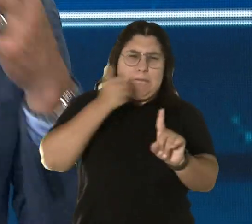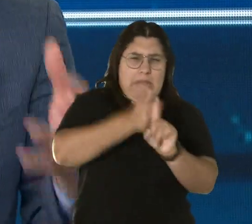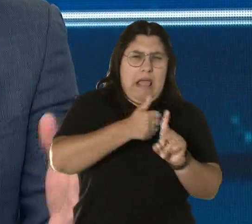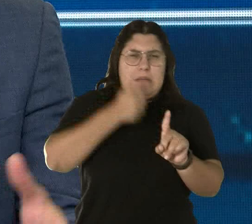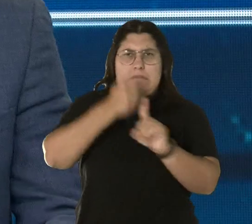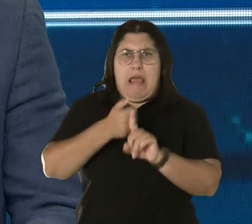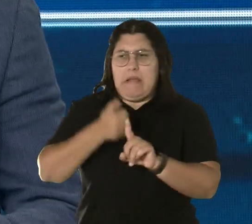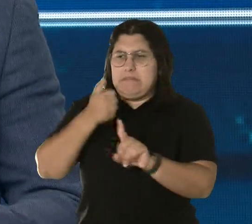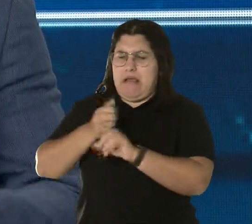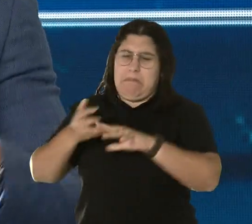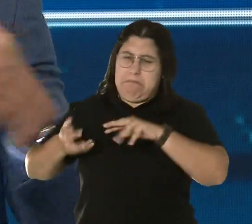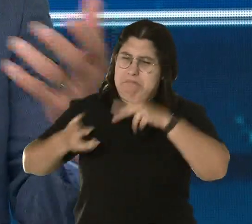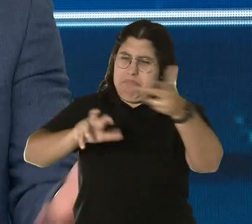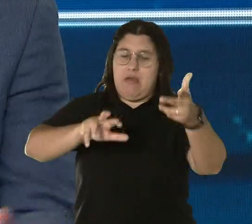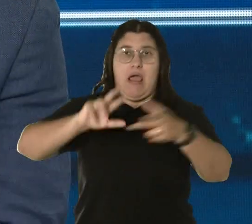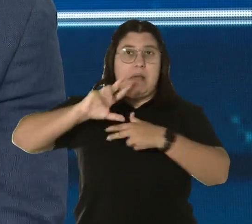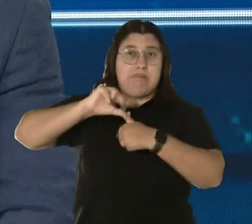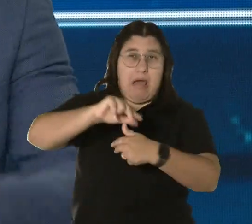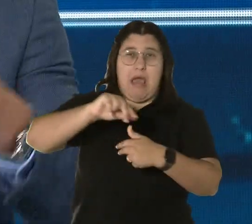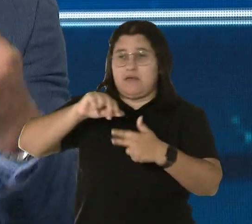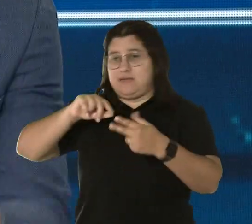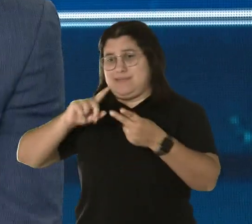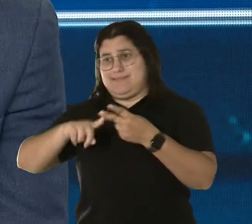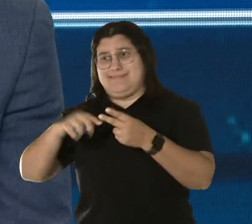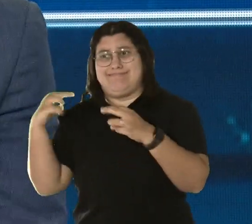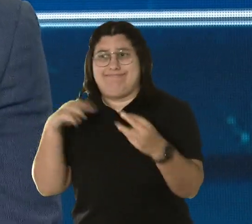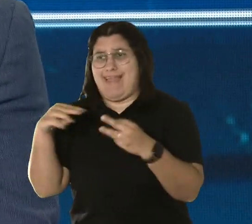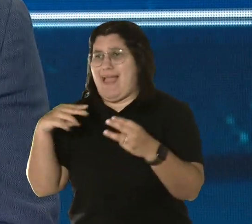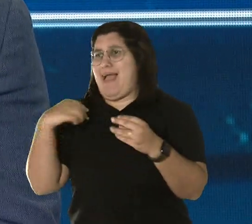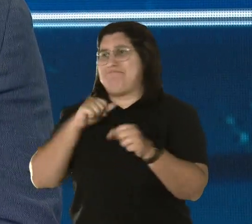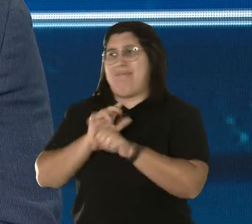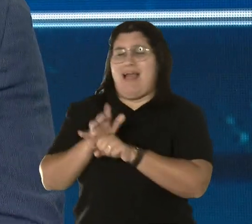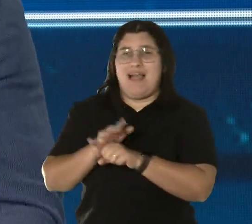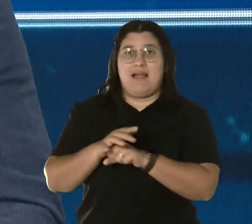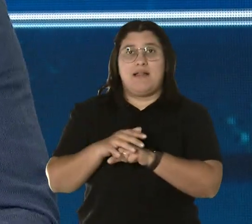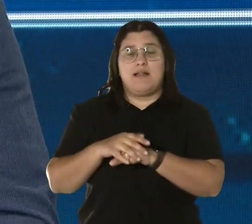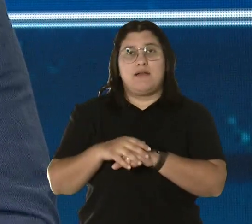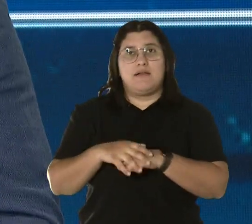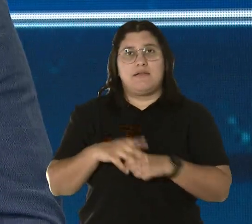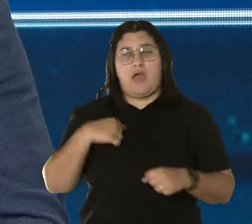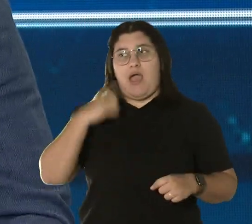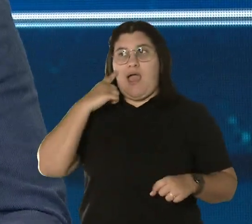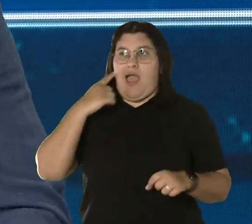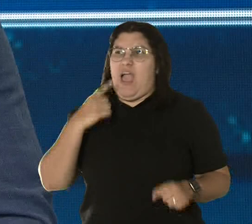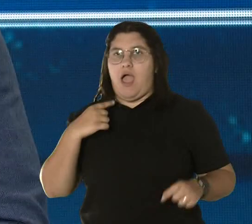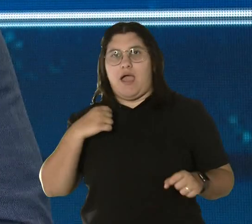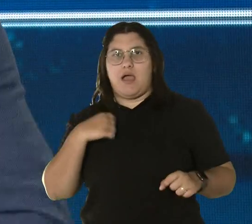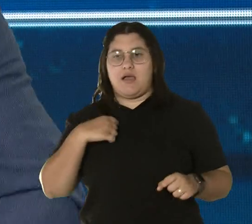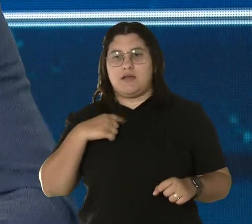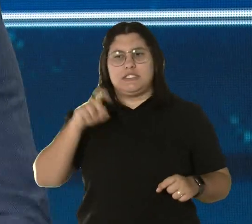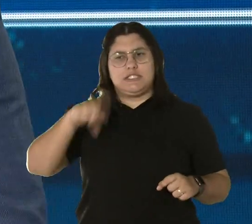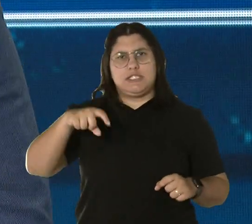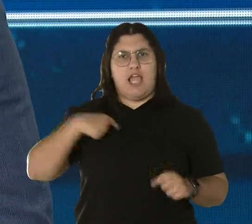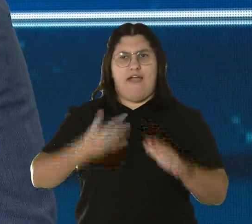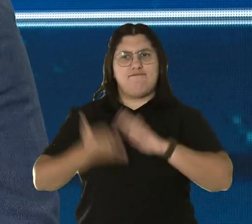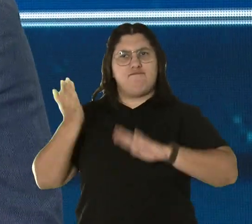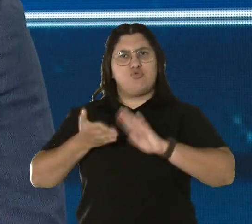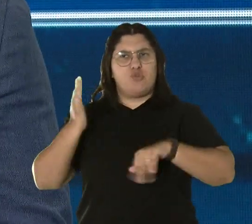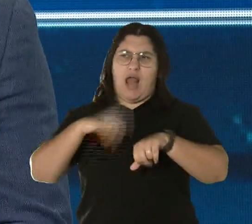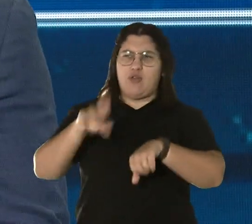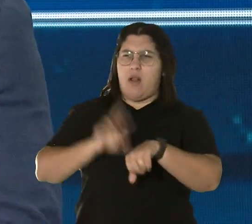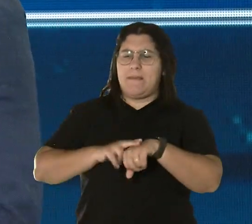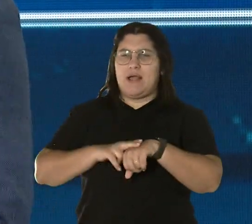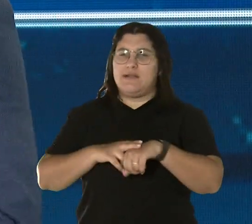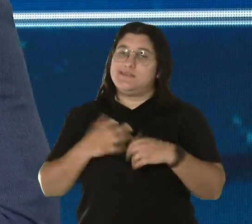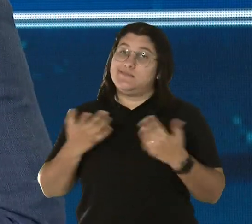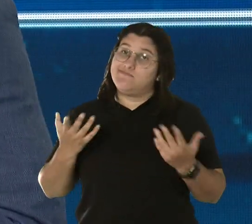sean catastróficos o ya sean obviamente de guerra o ya sean con pandemia. Y entonces pretendemos que la reforma laboral funcione.